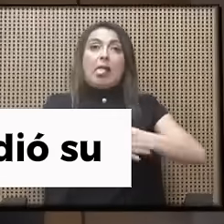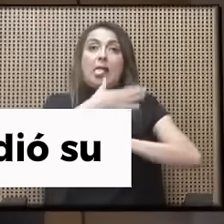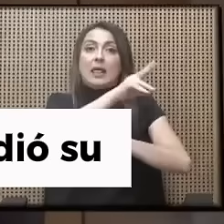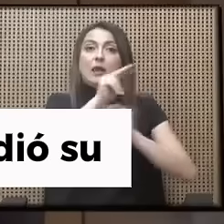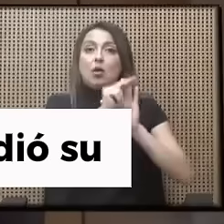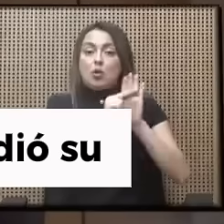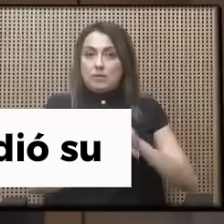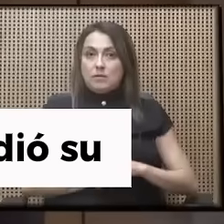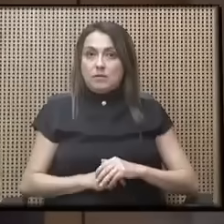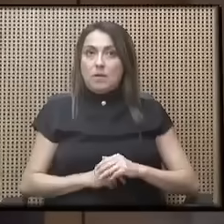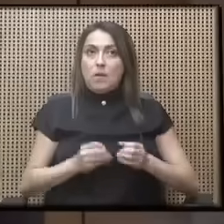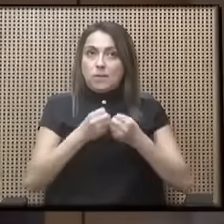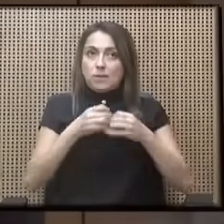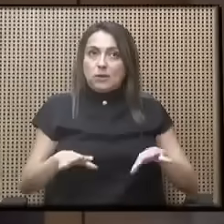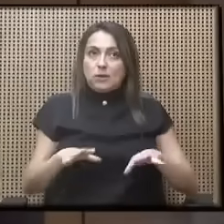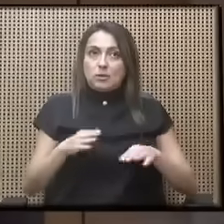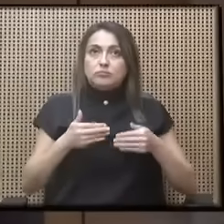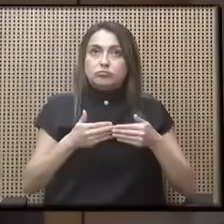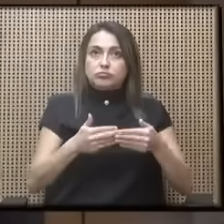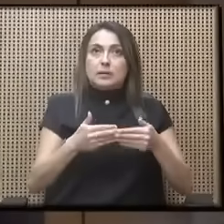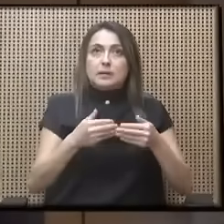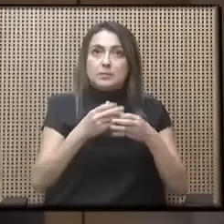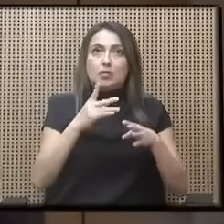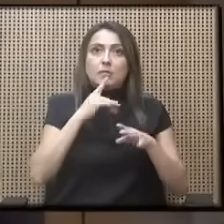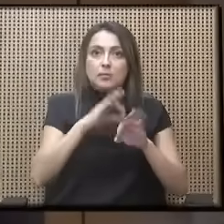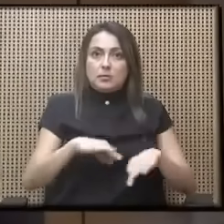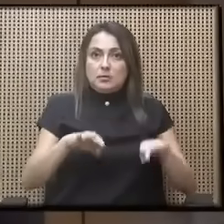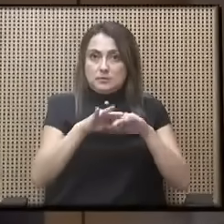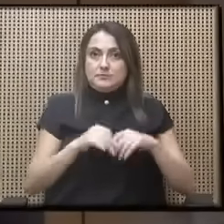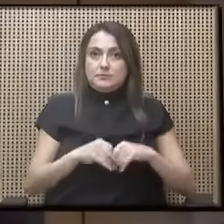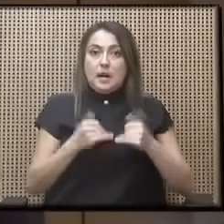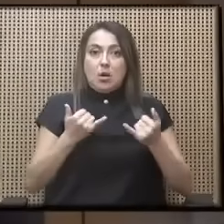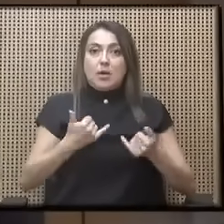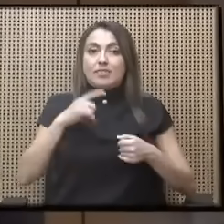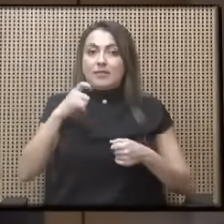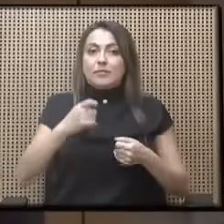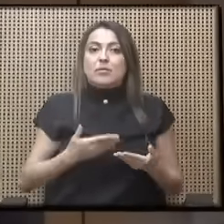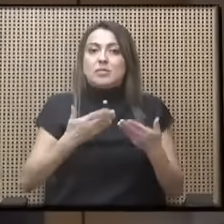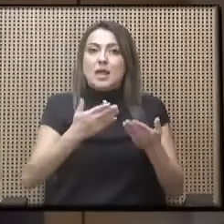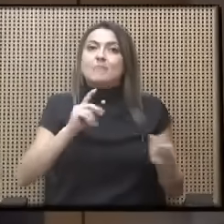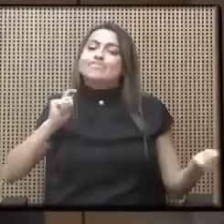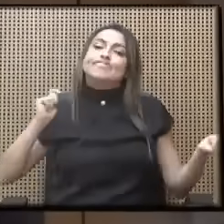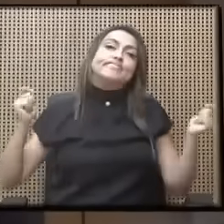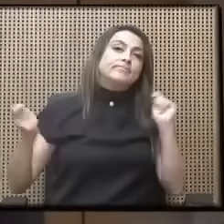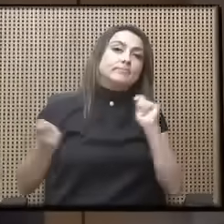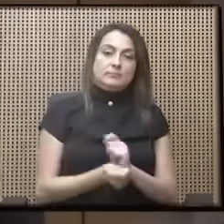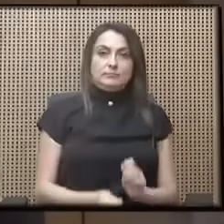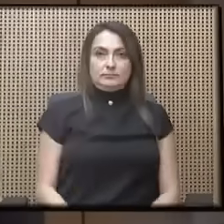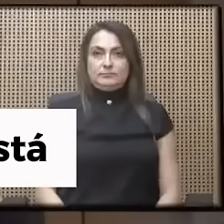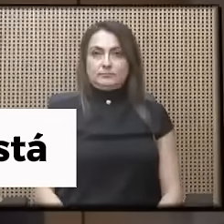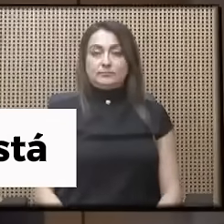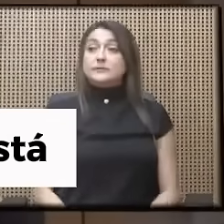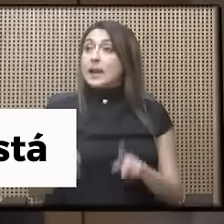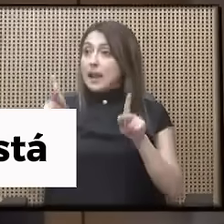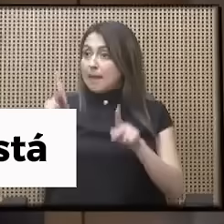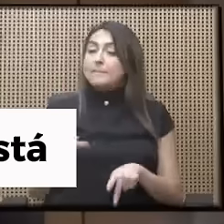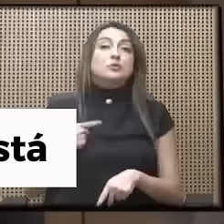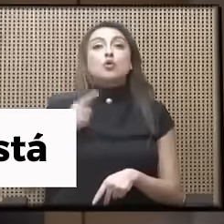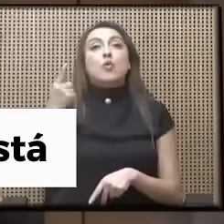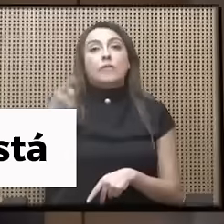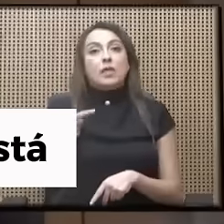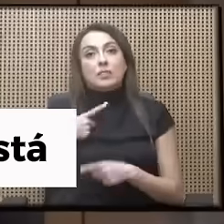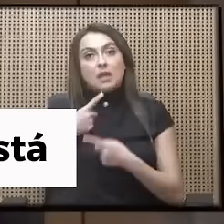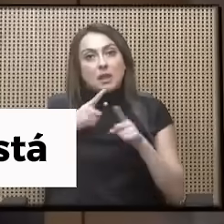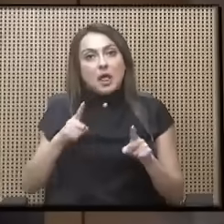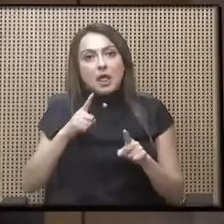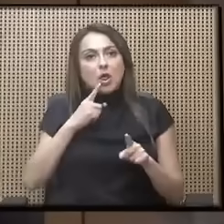y esa norma perdió su vigencia, perdió su importancia, y hoy debemos darle vuelta y que la persona esté obligada a declarar,